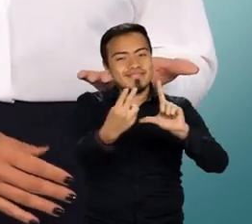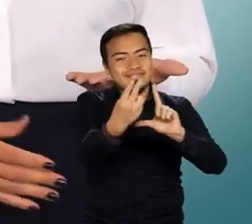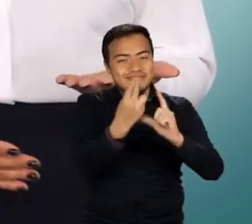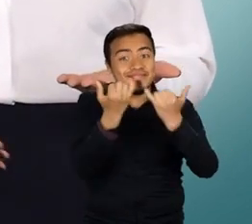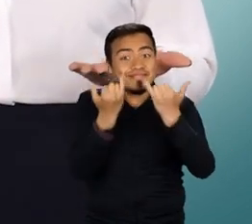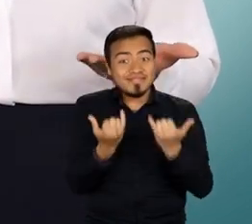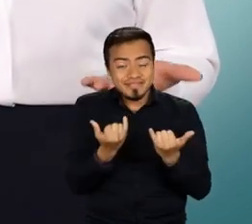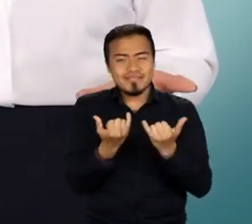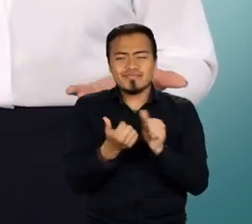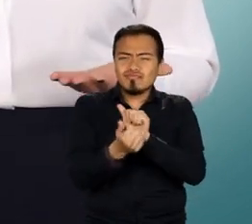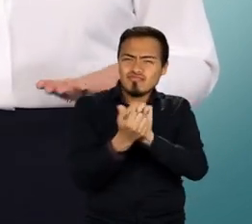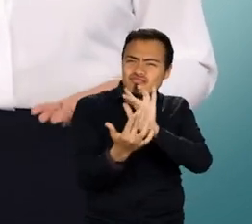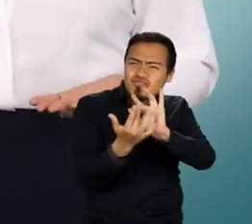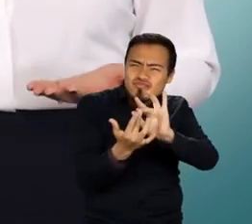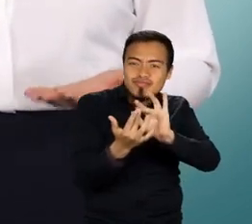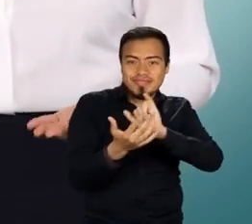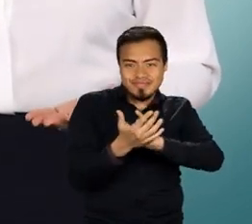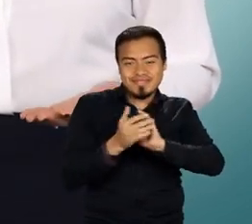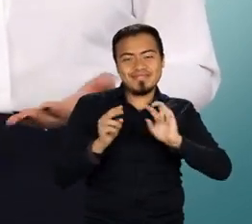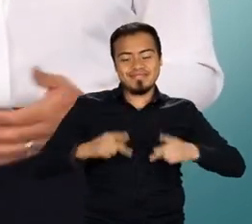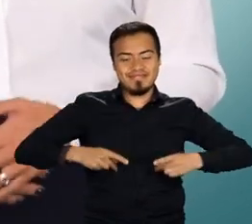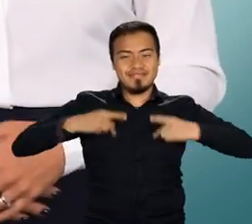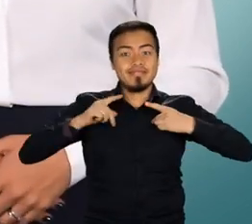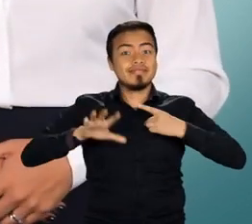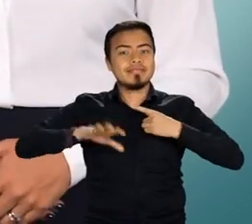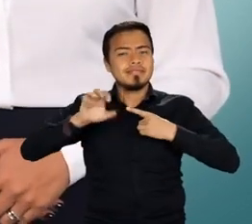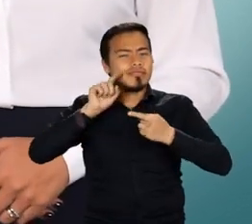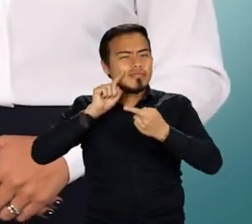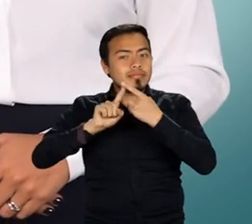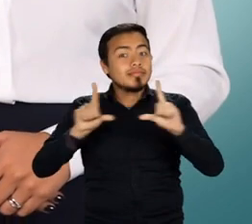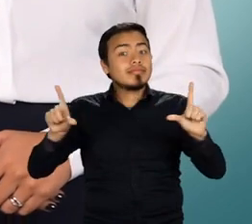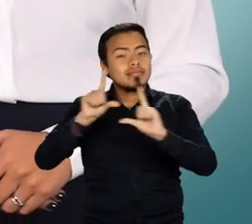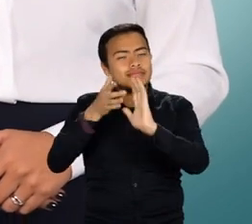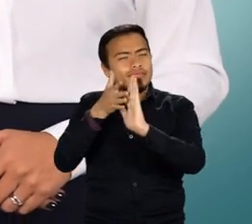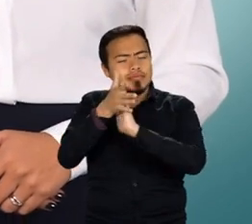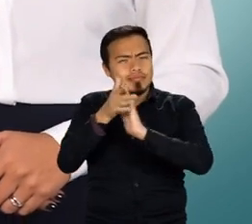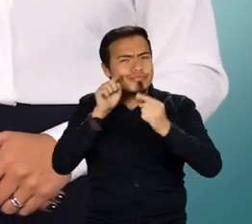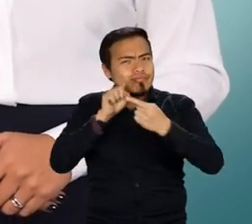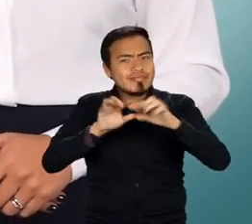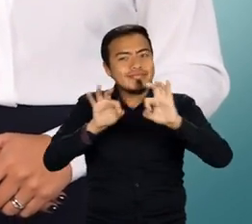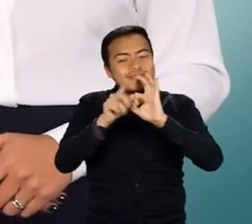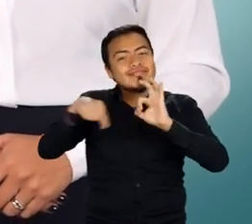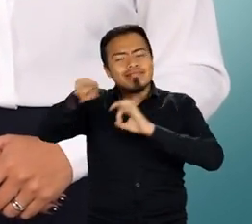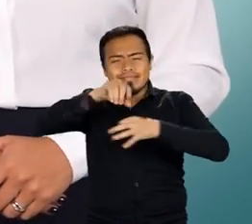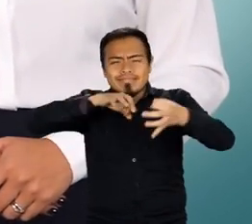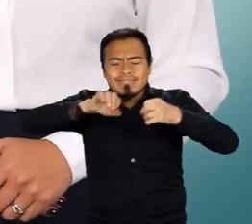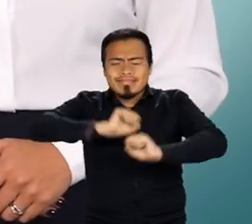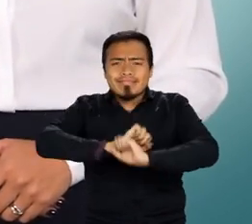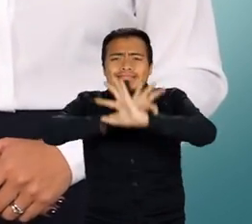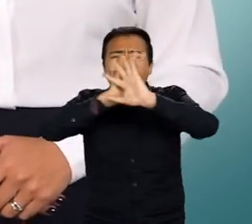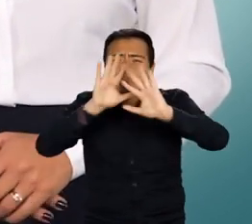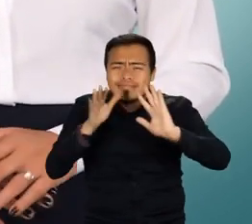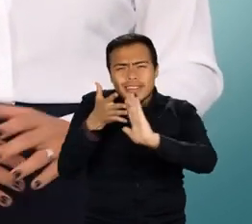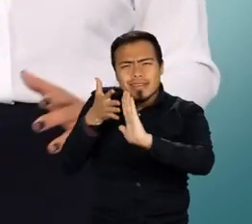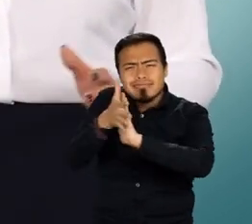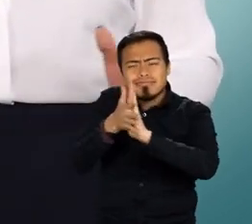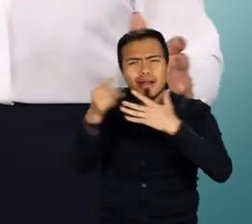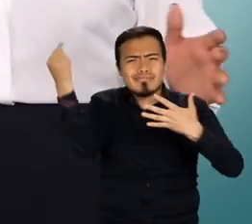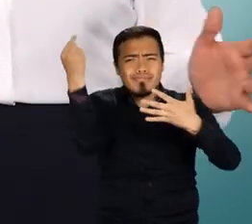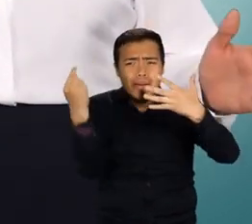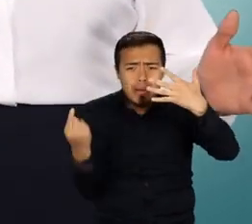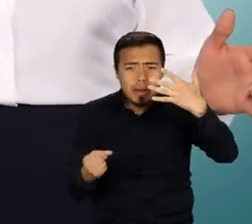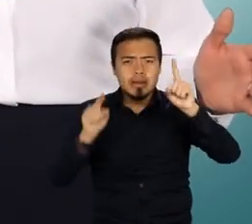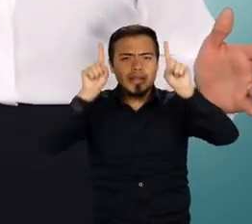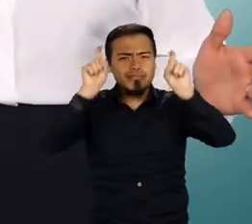televidentes, que nos acompañan en Vida y Cáncer, el programa que busca explicarles por medio de un lenguaje sencillo todos